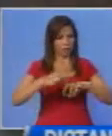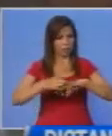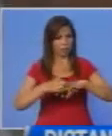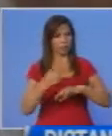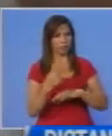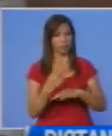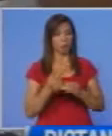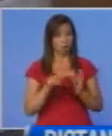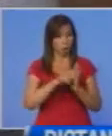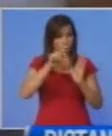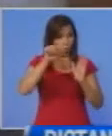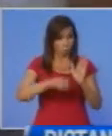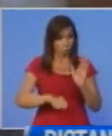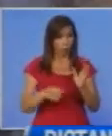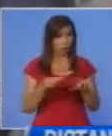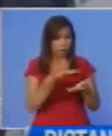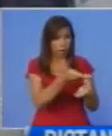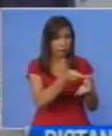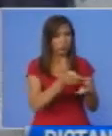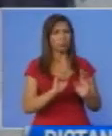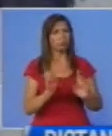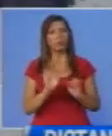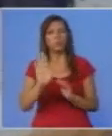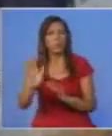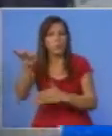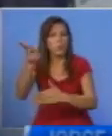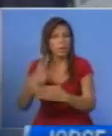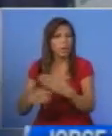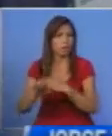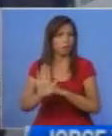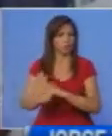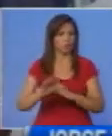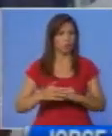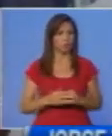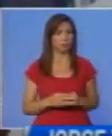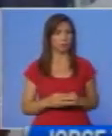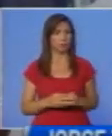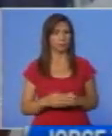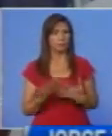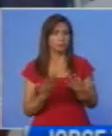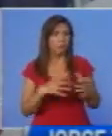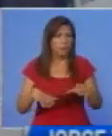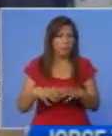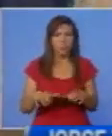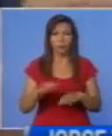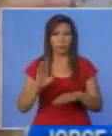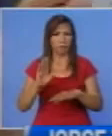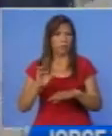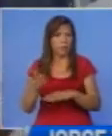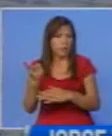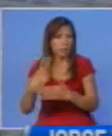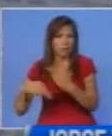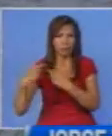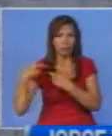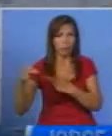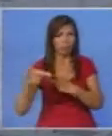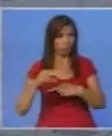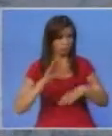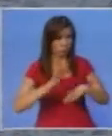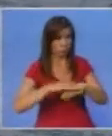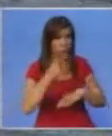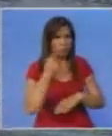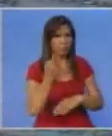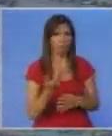su abogado. Se la encontraron al hijo. Todos los hechos, sean responsabilidad o no de ese hijo, ¿qué tiene que ver el padre? La policía le